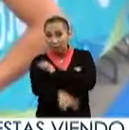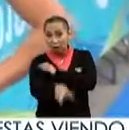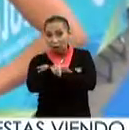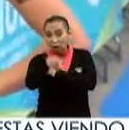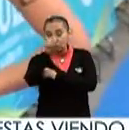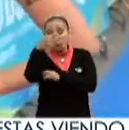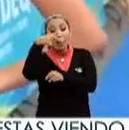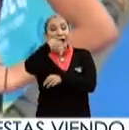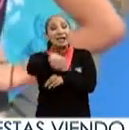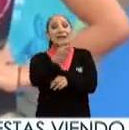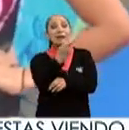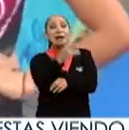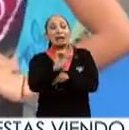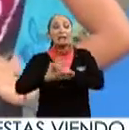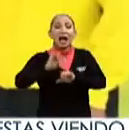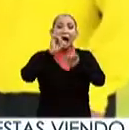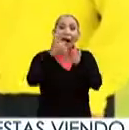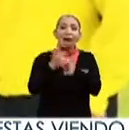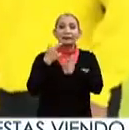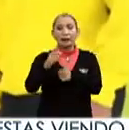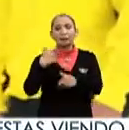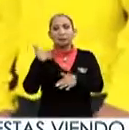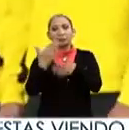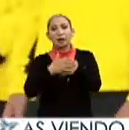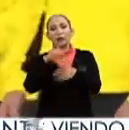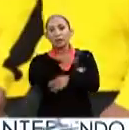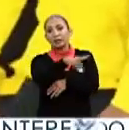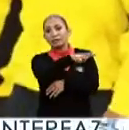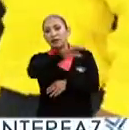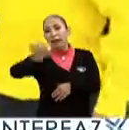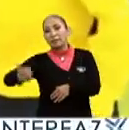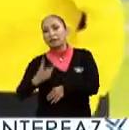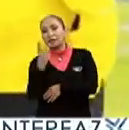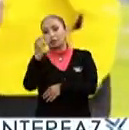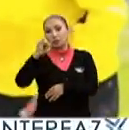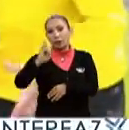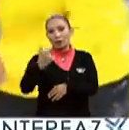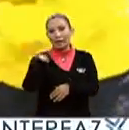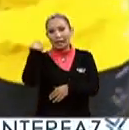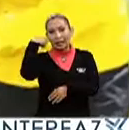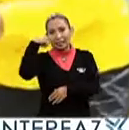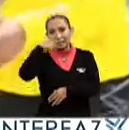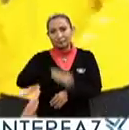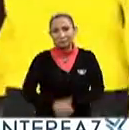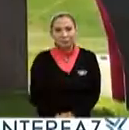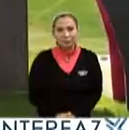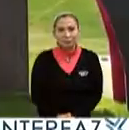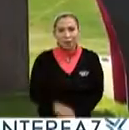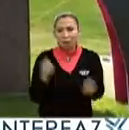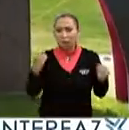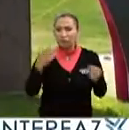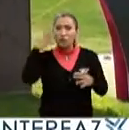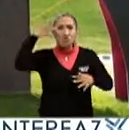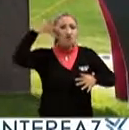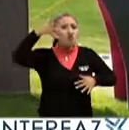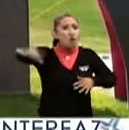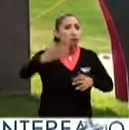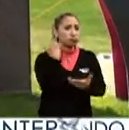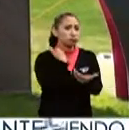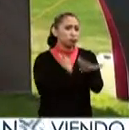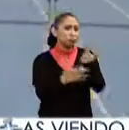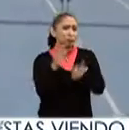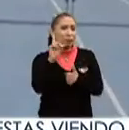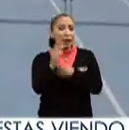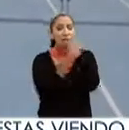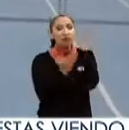2018 será la gimnasia artística, a celebrarse del 19 al 22 de junio en Querétaro. Miles de futuras luminarias